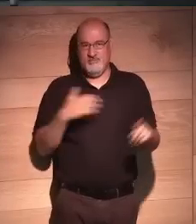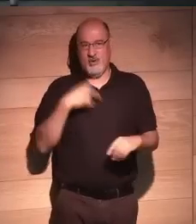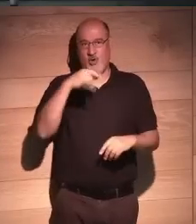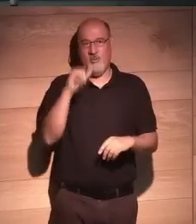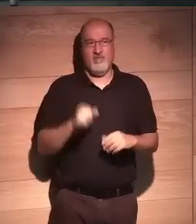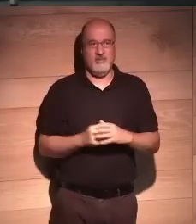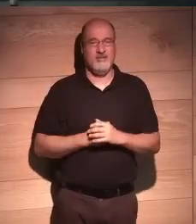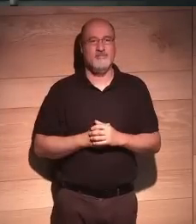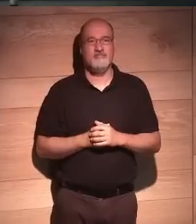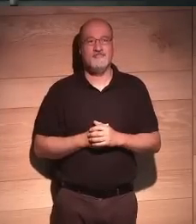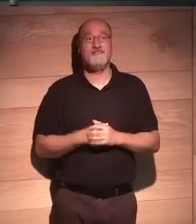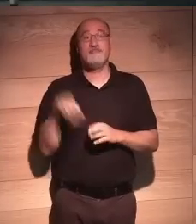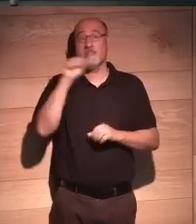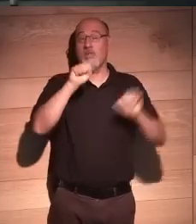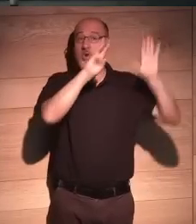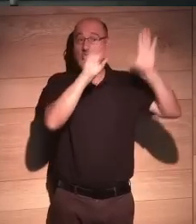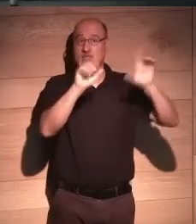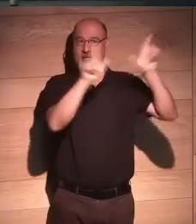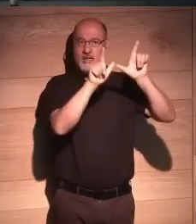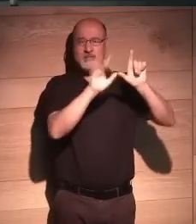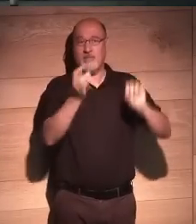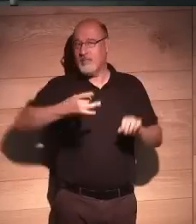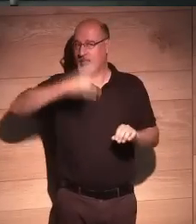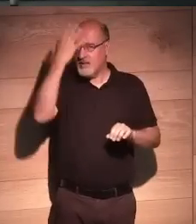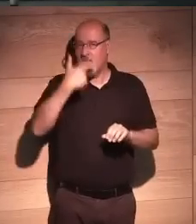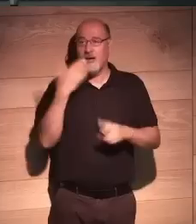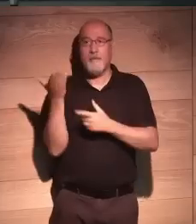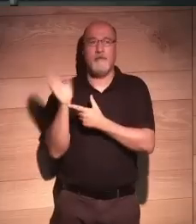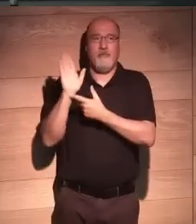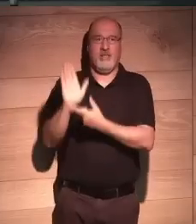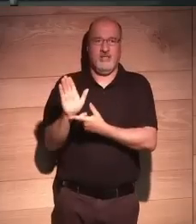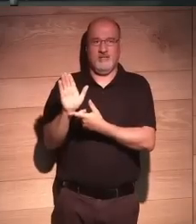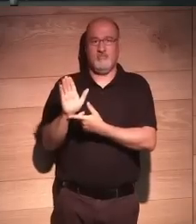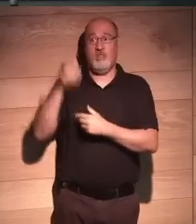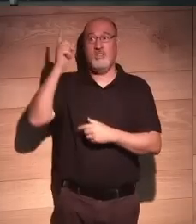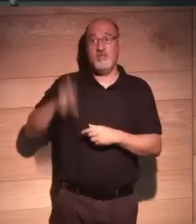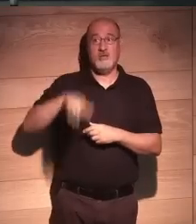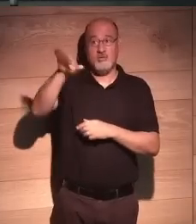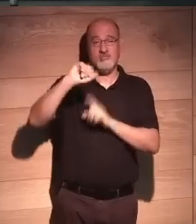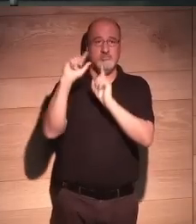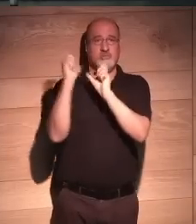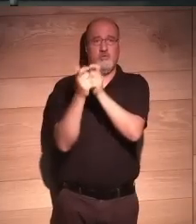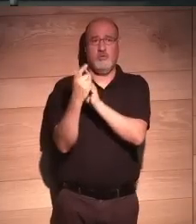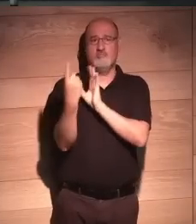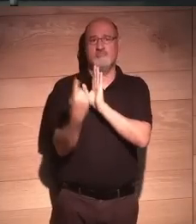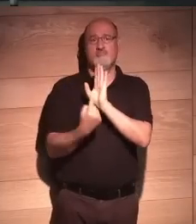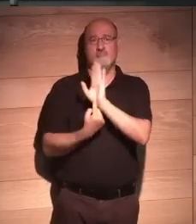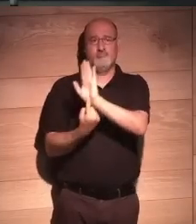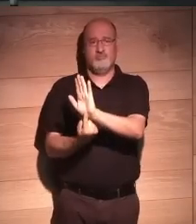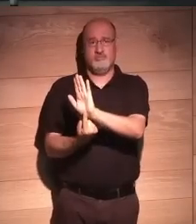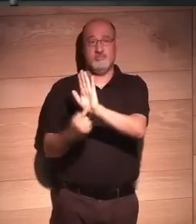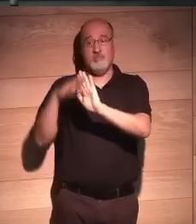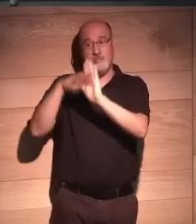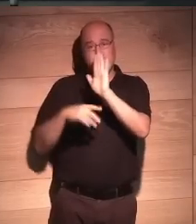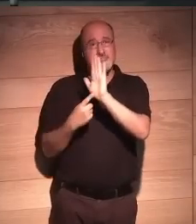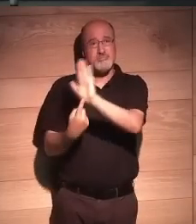importante perdonar? Es que todavía podías tener una idea y planteársela a un jefe de programas, a un director, y dice: oye, mira, ¿qué te parece un formato